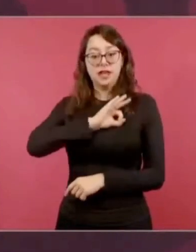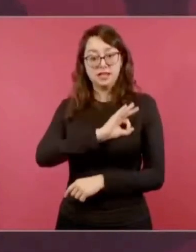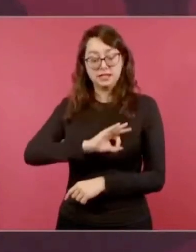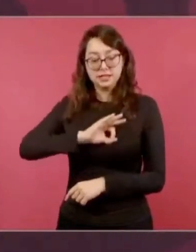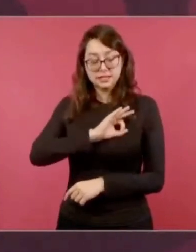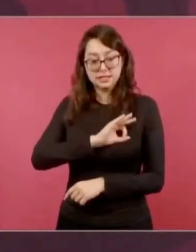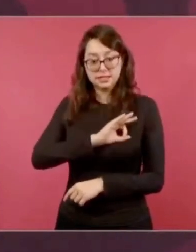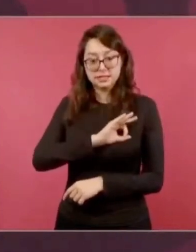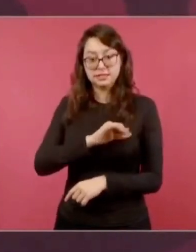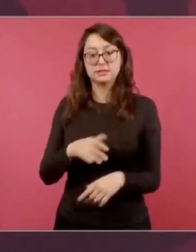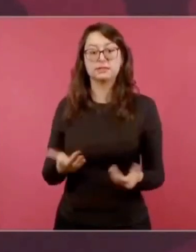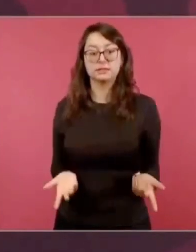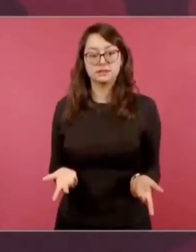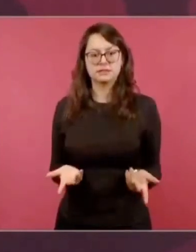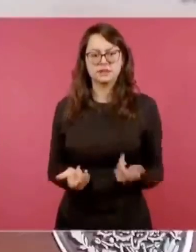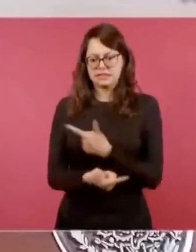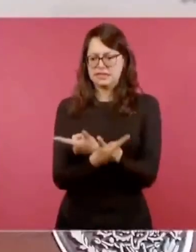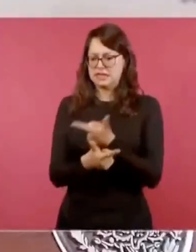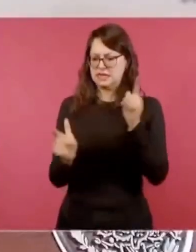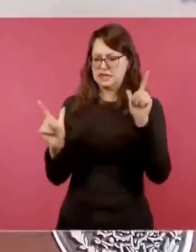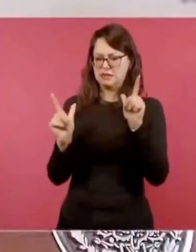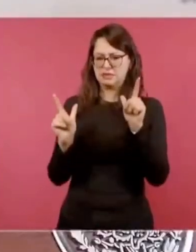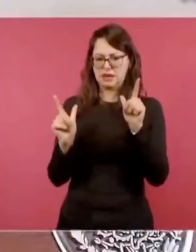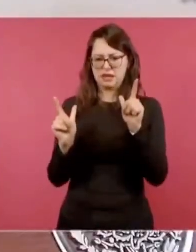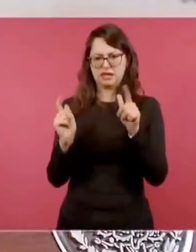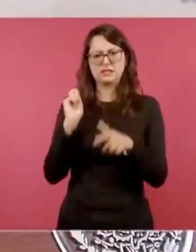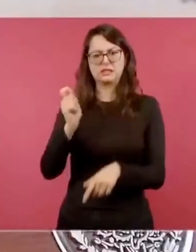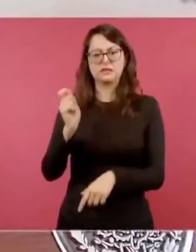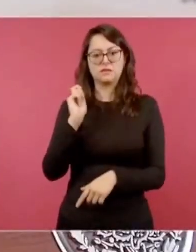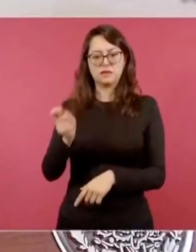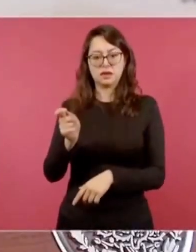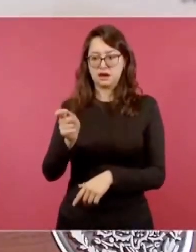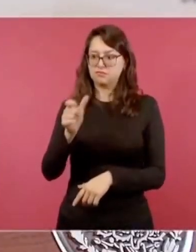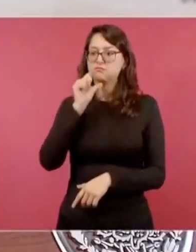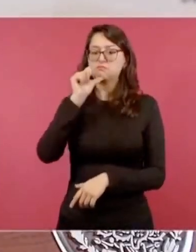libre de miserias y de temores.